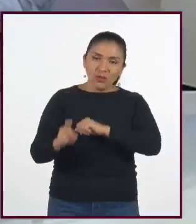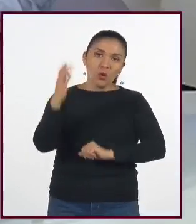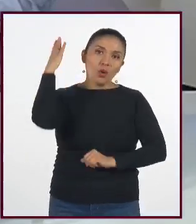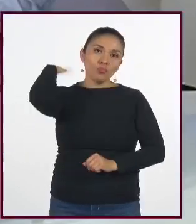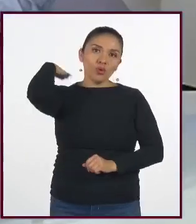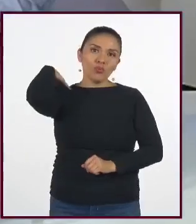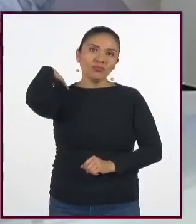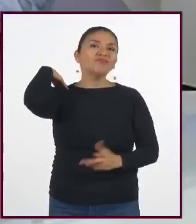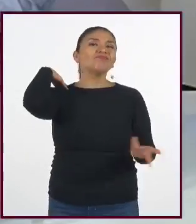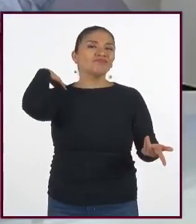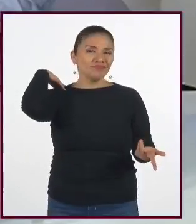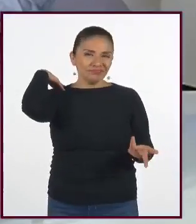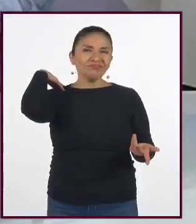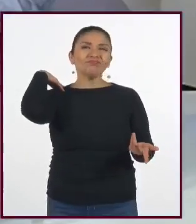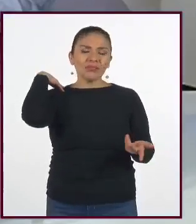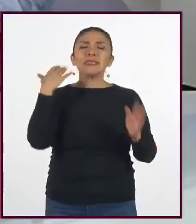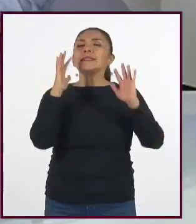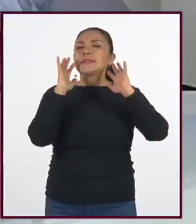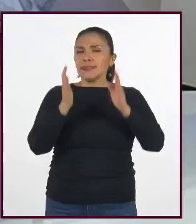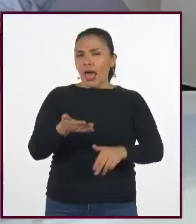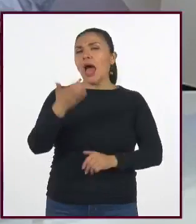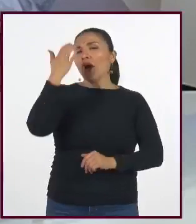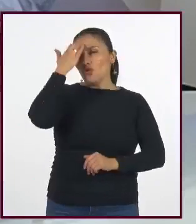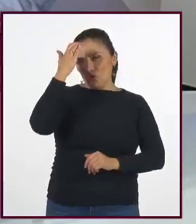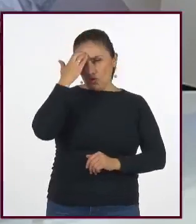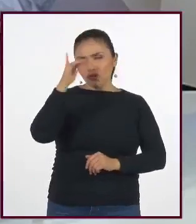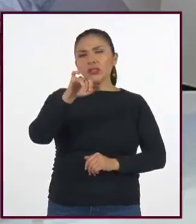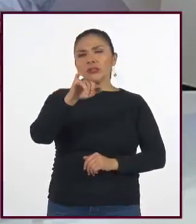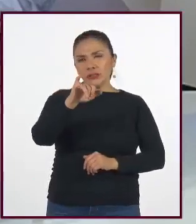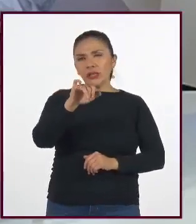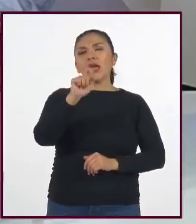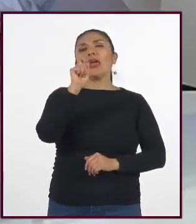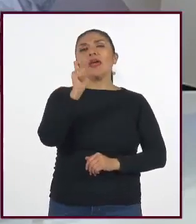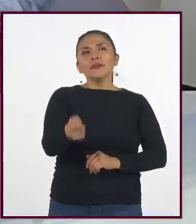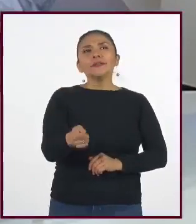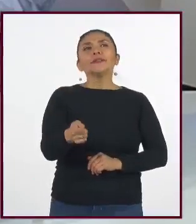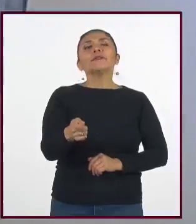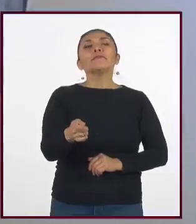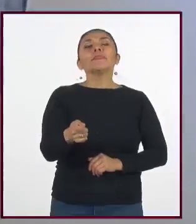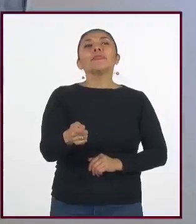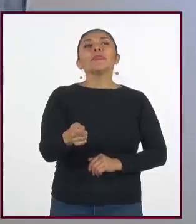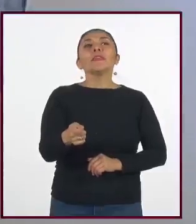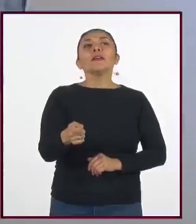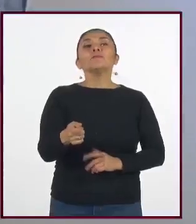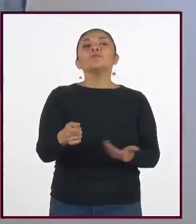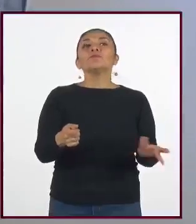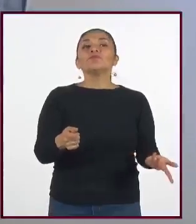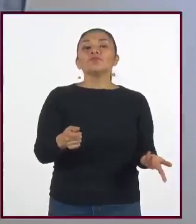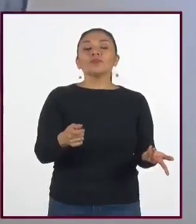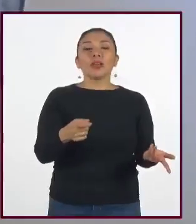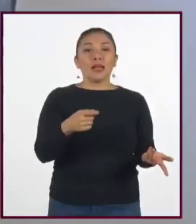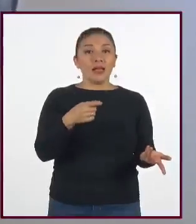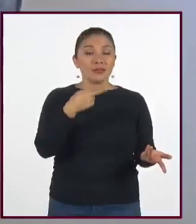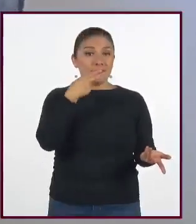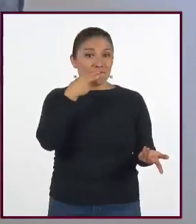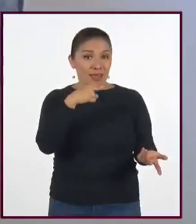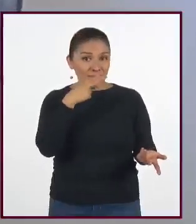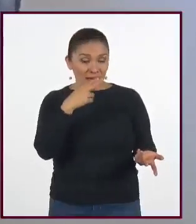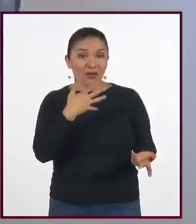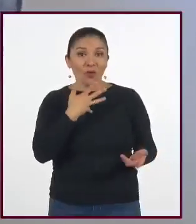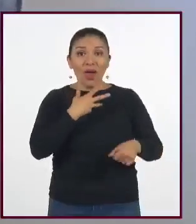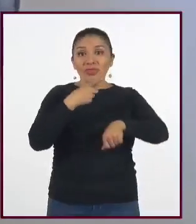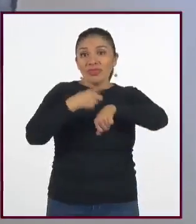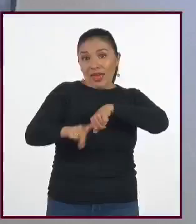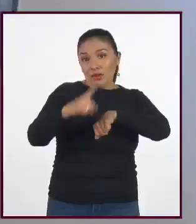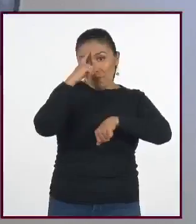Y claro que se ha reconocido también que el efecto del tabaco no solo daña a quien lo está fumando,